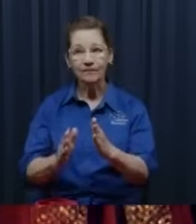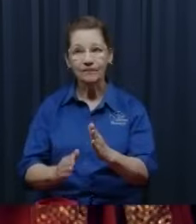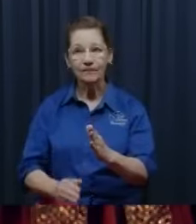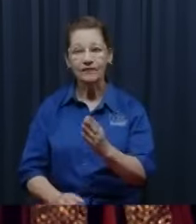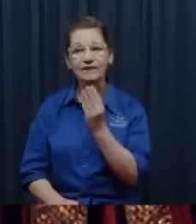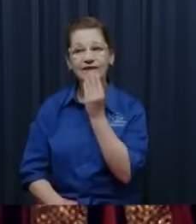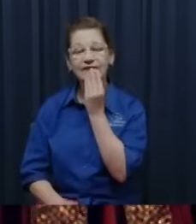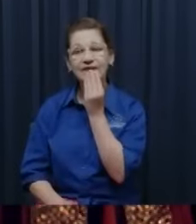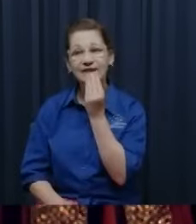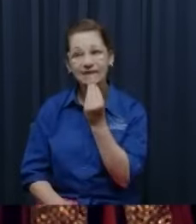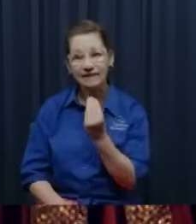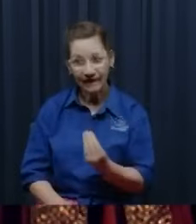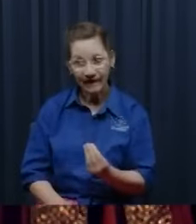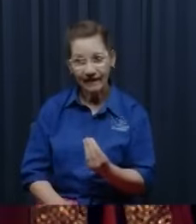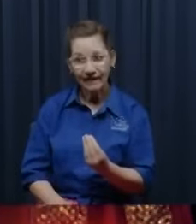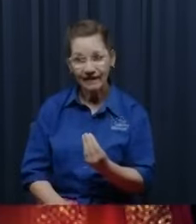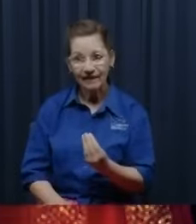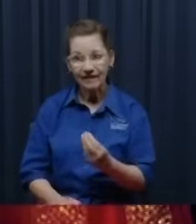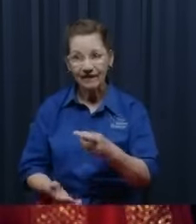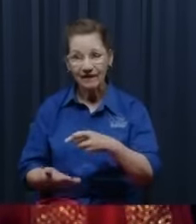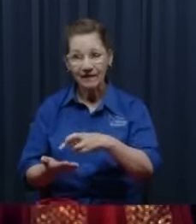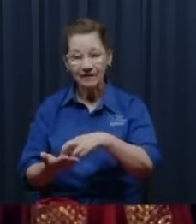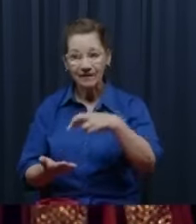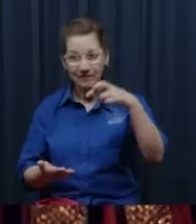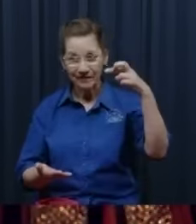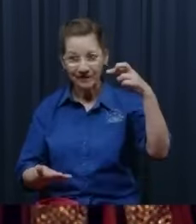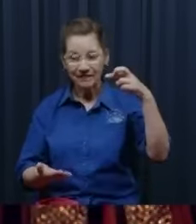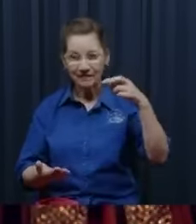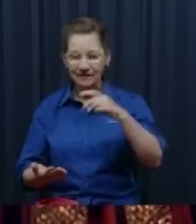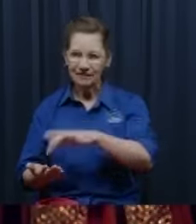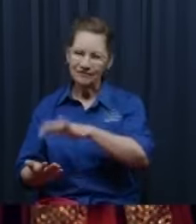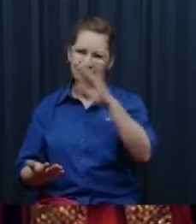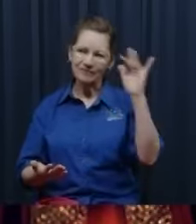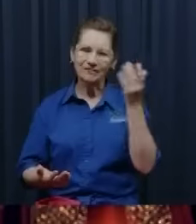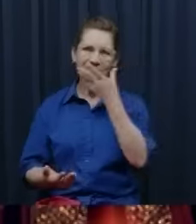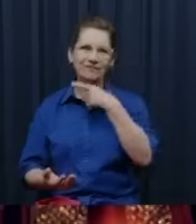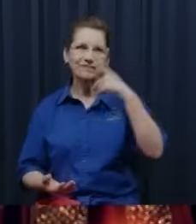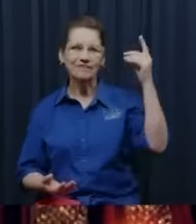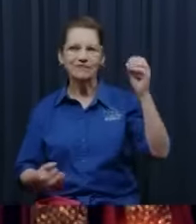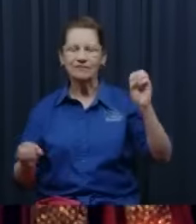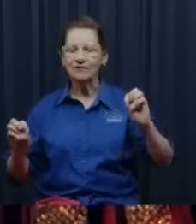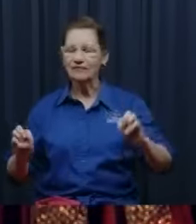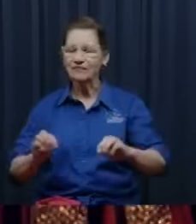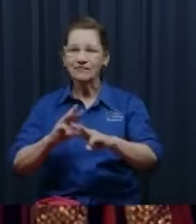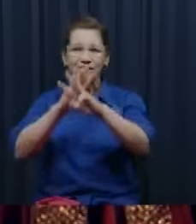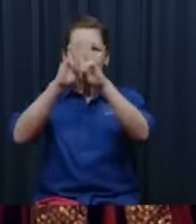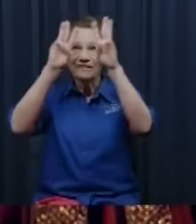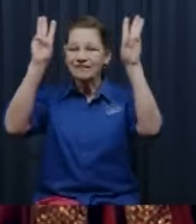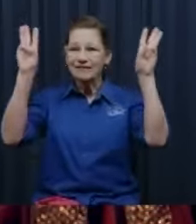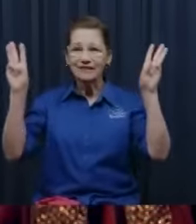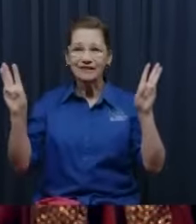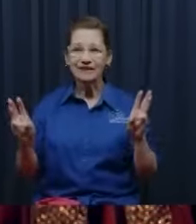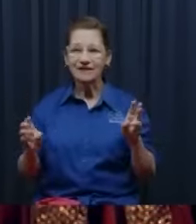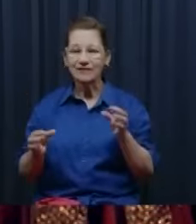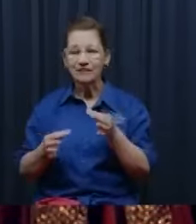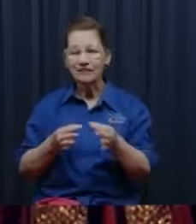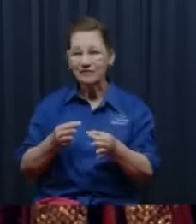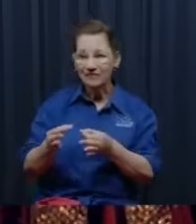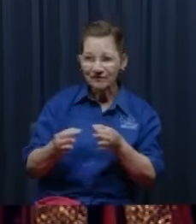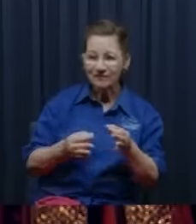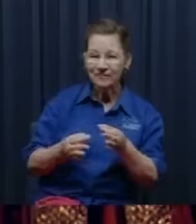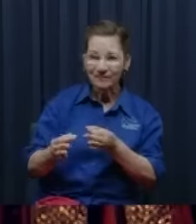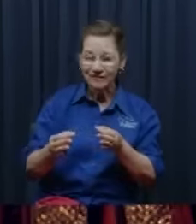Israel Gloria a Dios es un milagron así bien tremendo aquí habría que explicar y compartir y platicar y